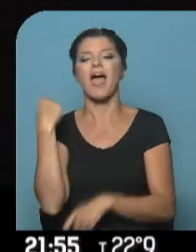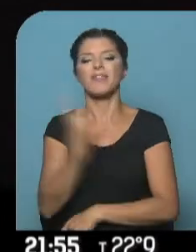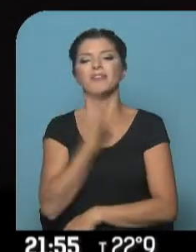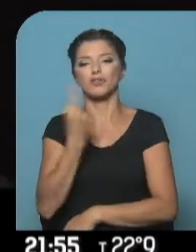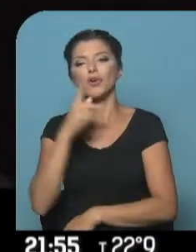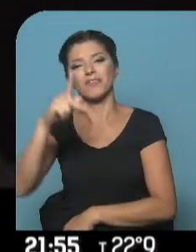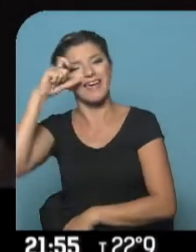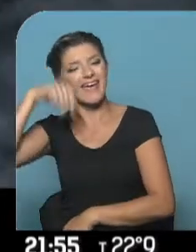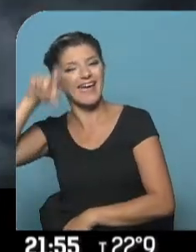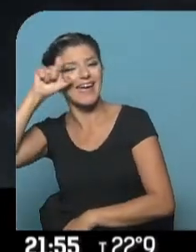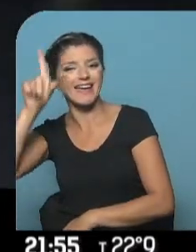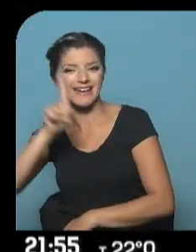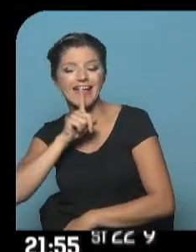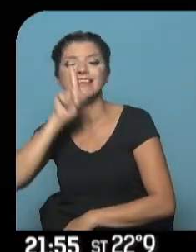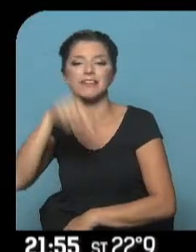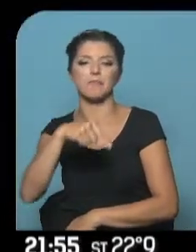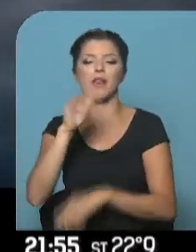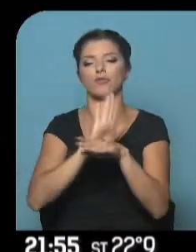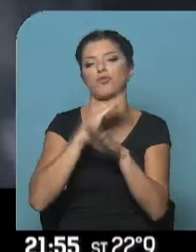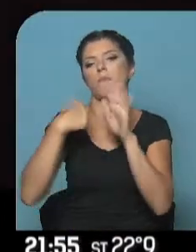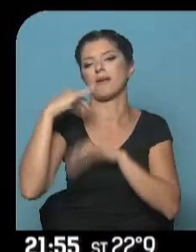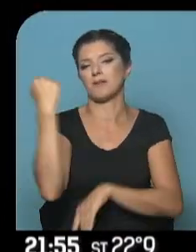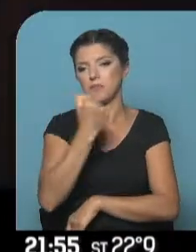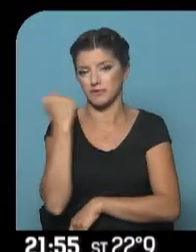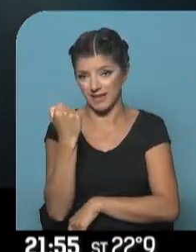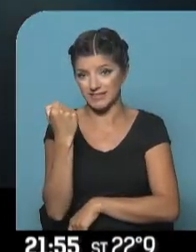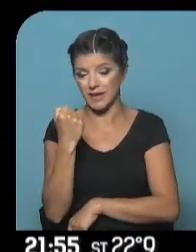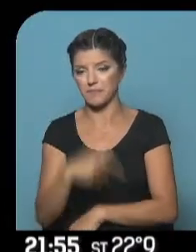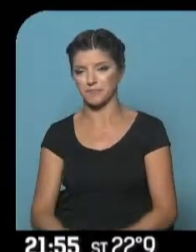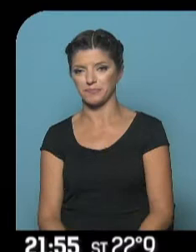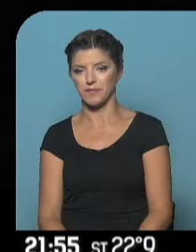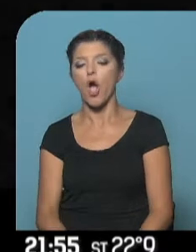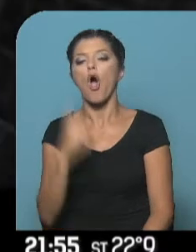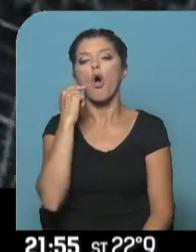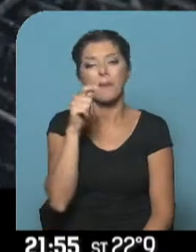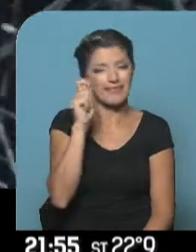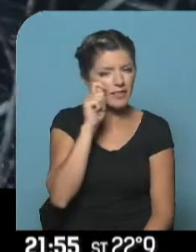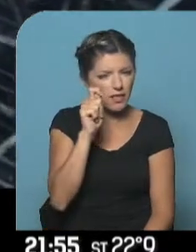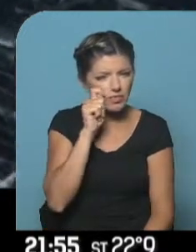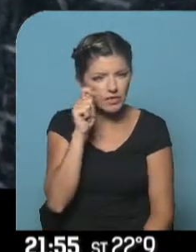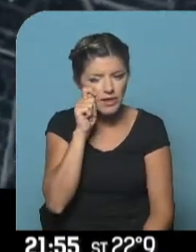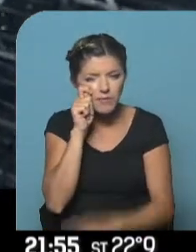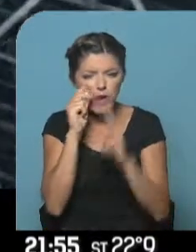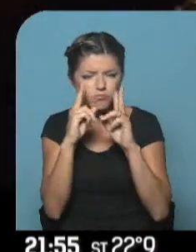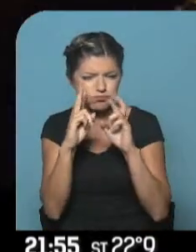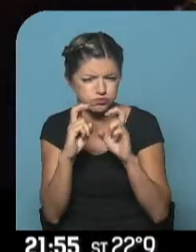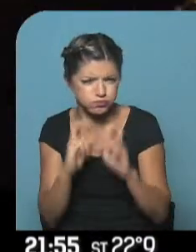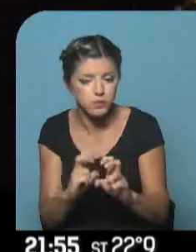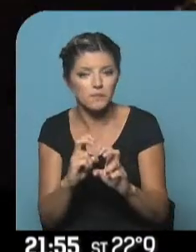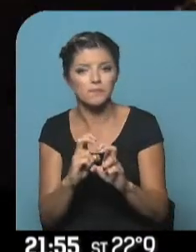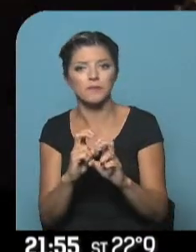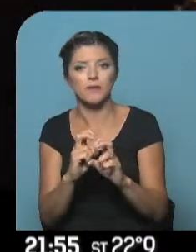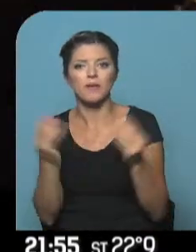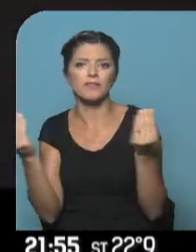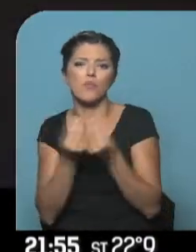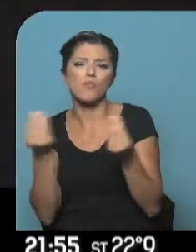Kenneth Branagh, quien además se quedó con el papel principal, el de Hércules Poirot, un detective, un investigador implacable, protagonista de muchas